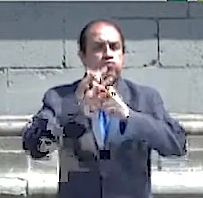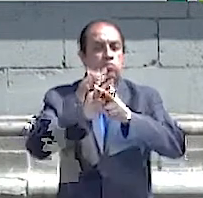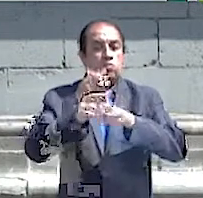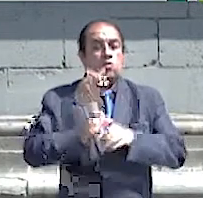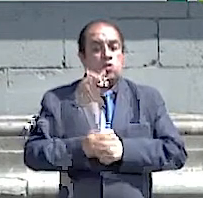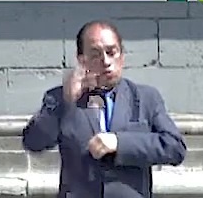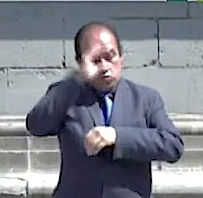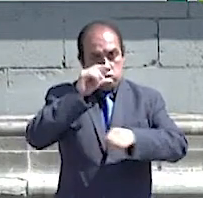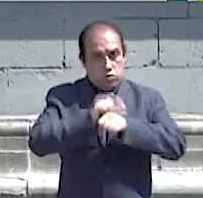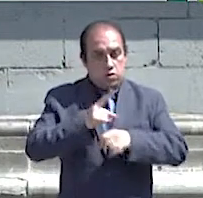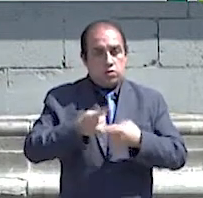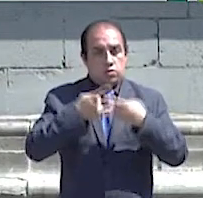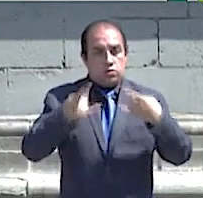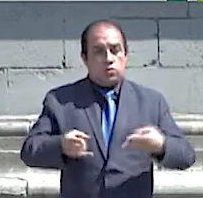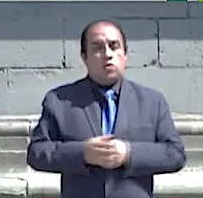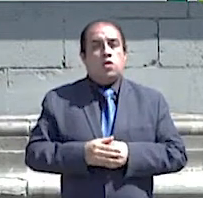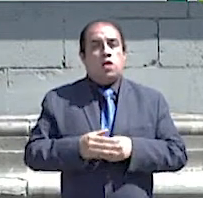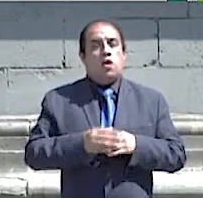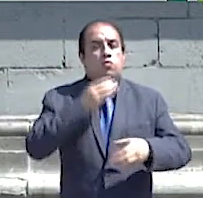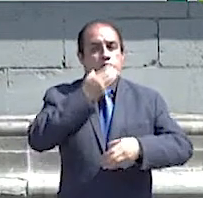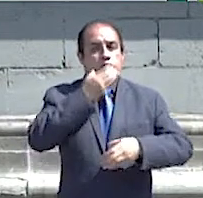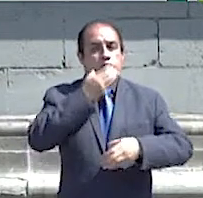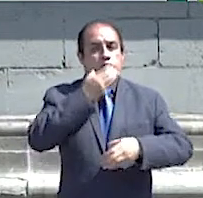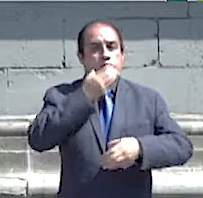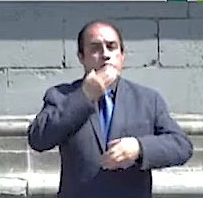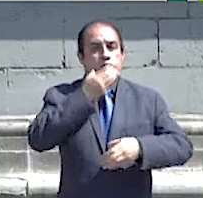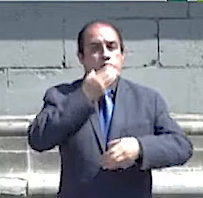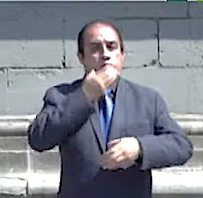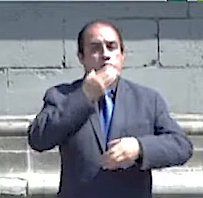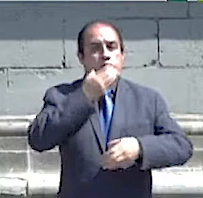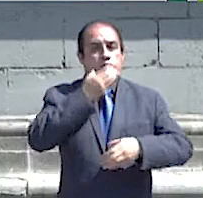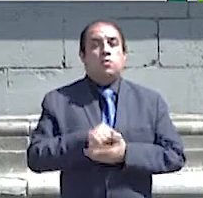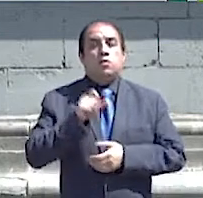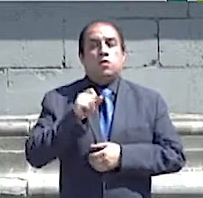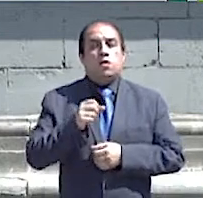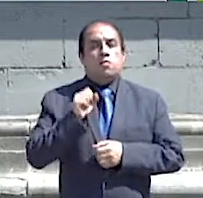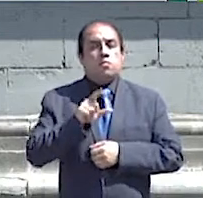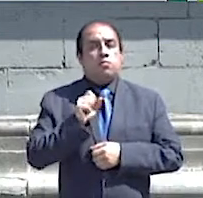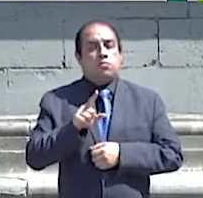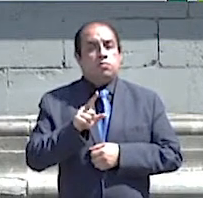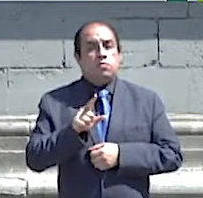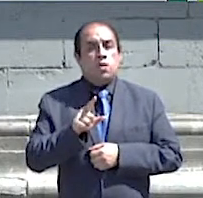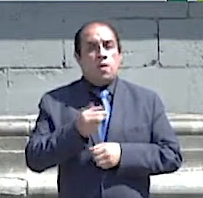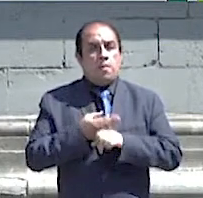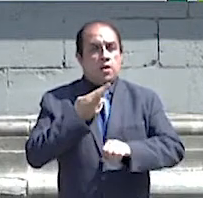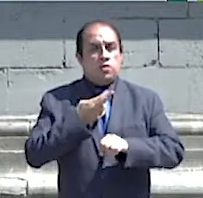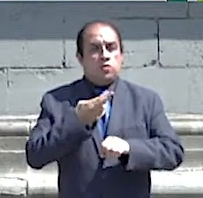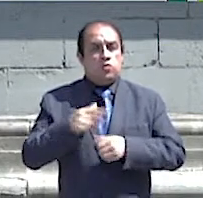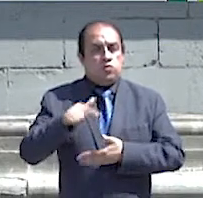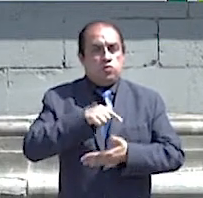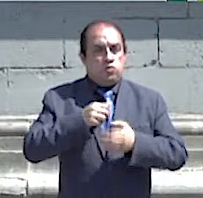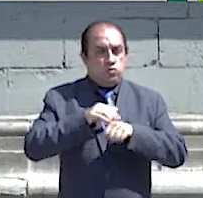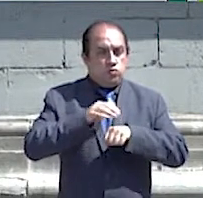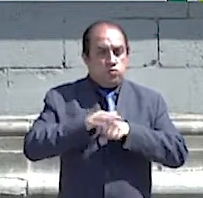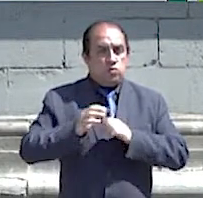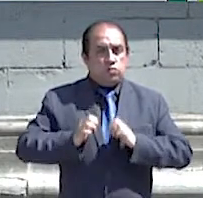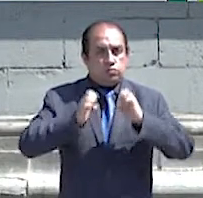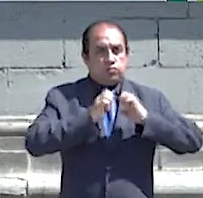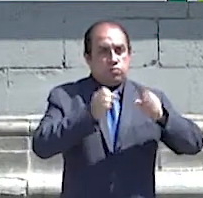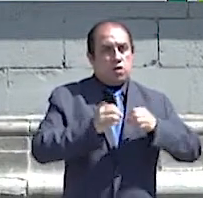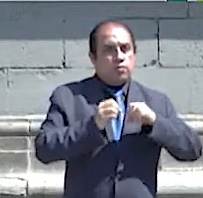turística, comercial y gastronómica, y al mismo tiempo el mayor número de inmuebles abandonados y de metros de uso